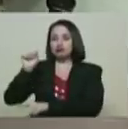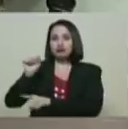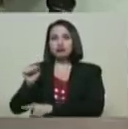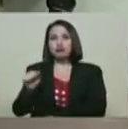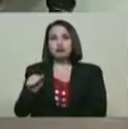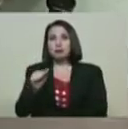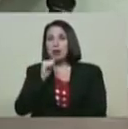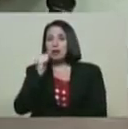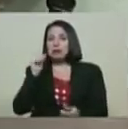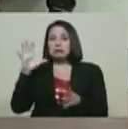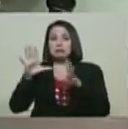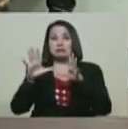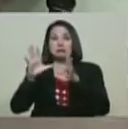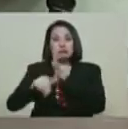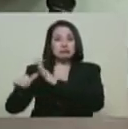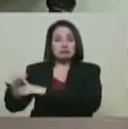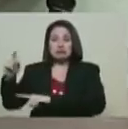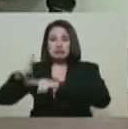agresor,